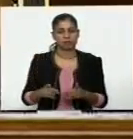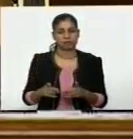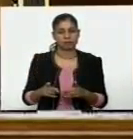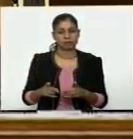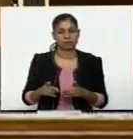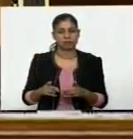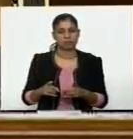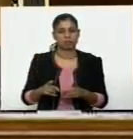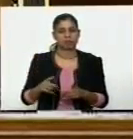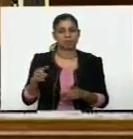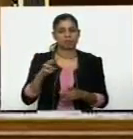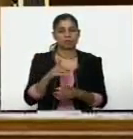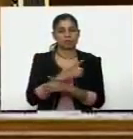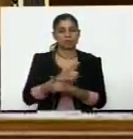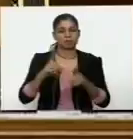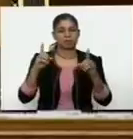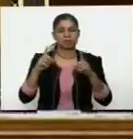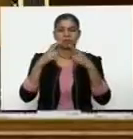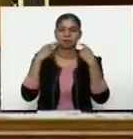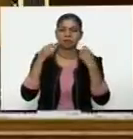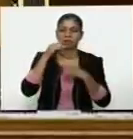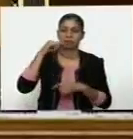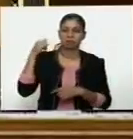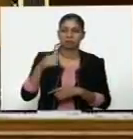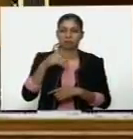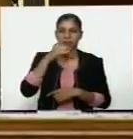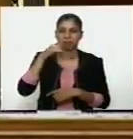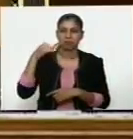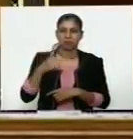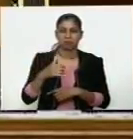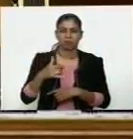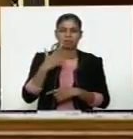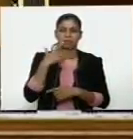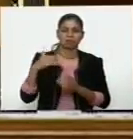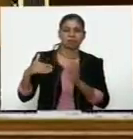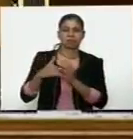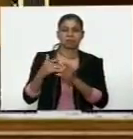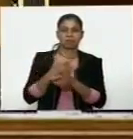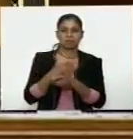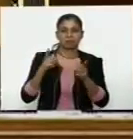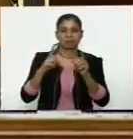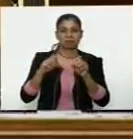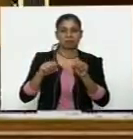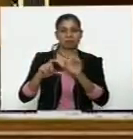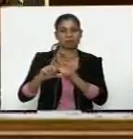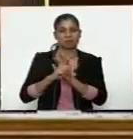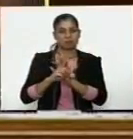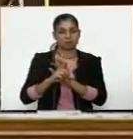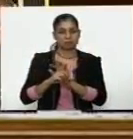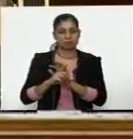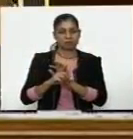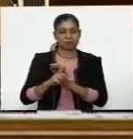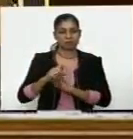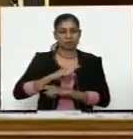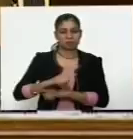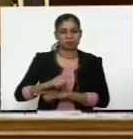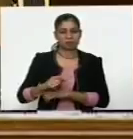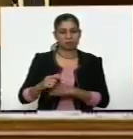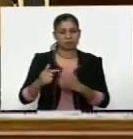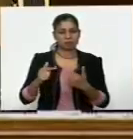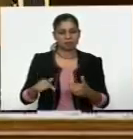de Venezuela ha denunciado como ilegal, ordenamos en consecuencia lo